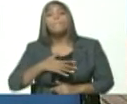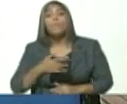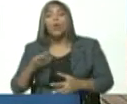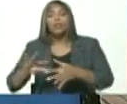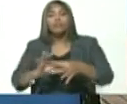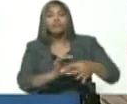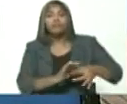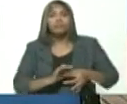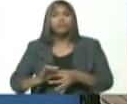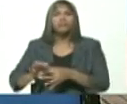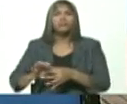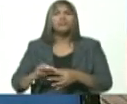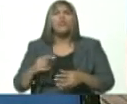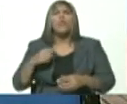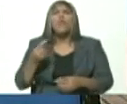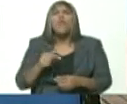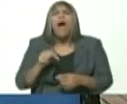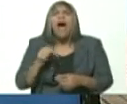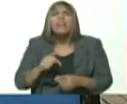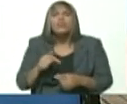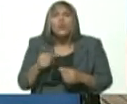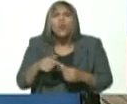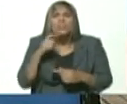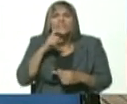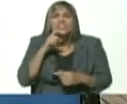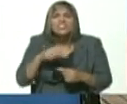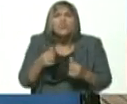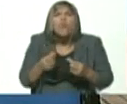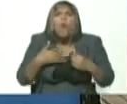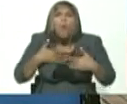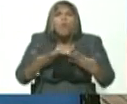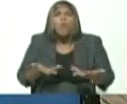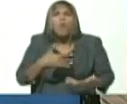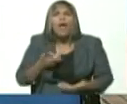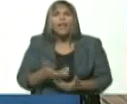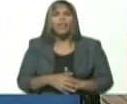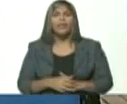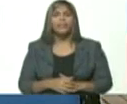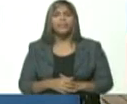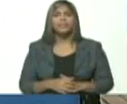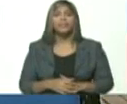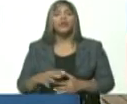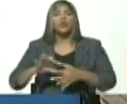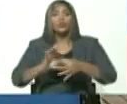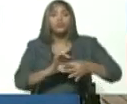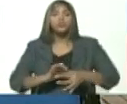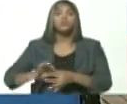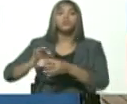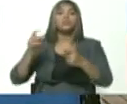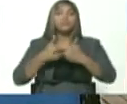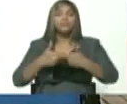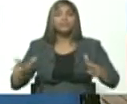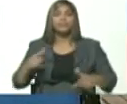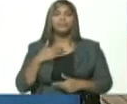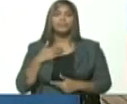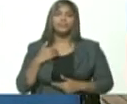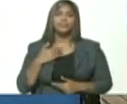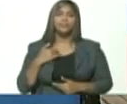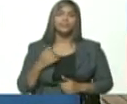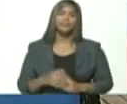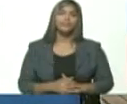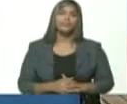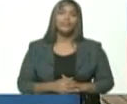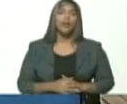unión? ¿Cuánto cuesta que los pueblos consigan su propio camino de unión y de liberación, su